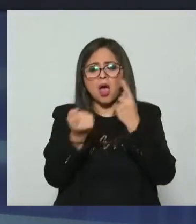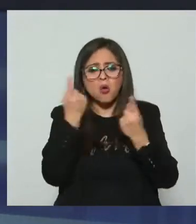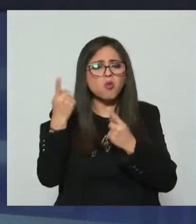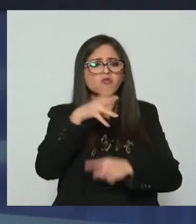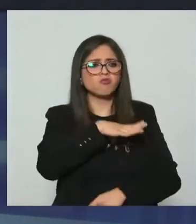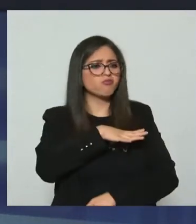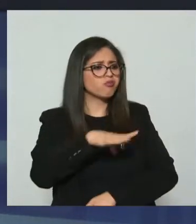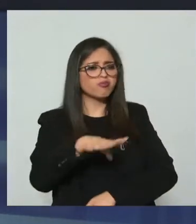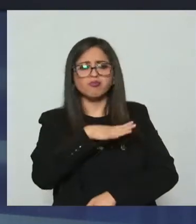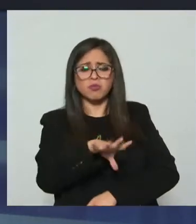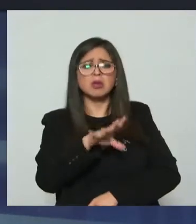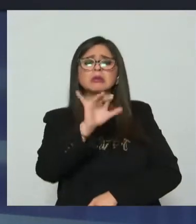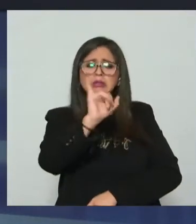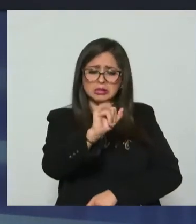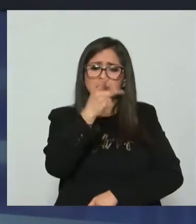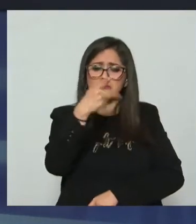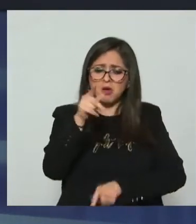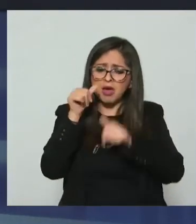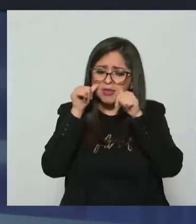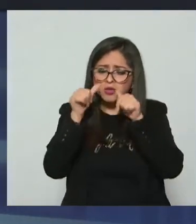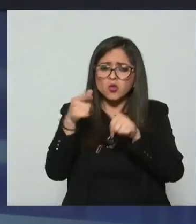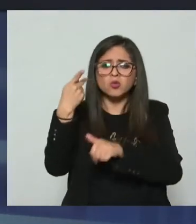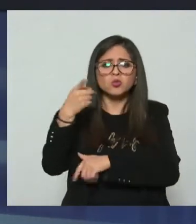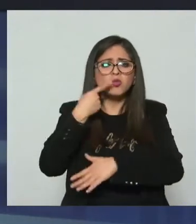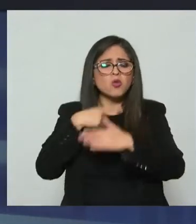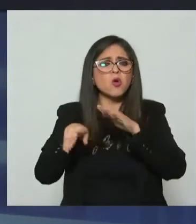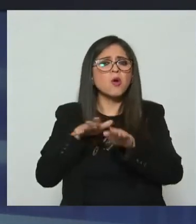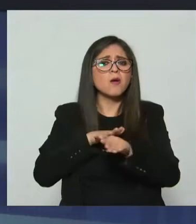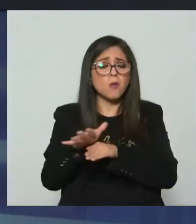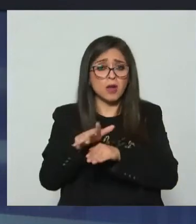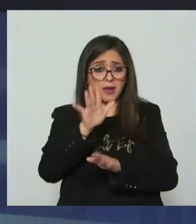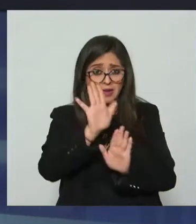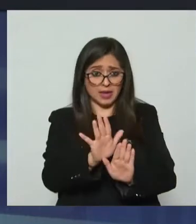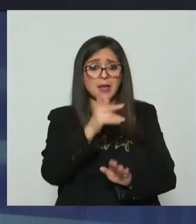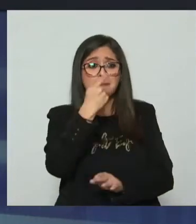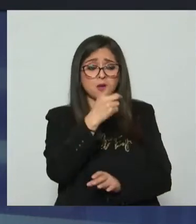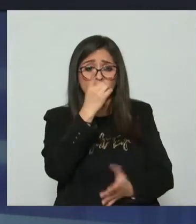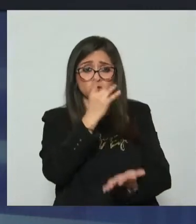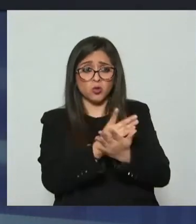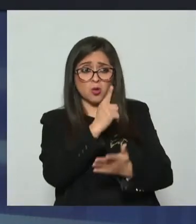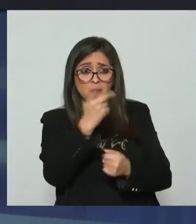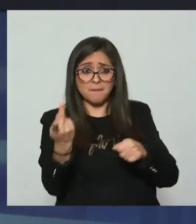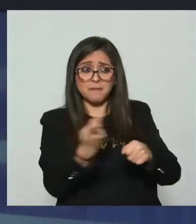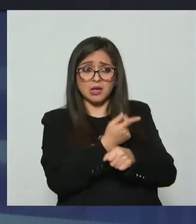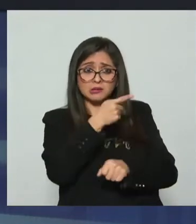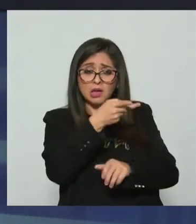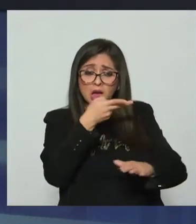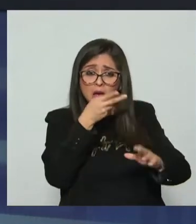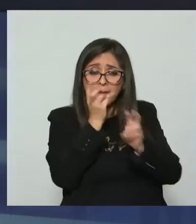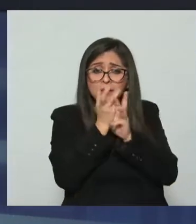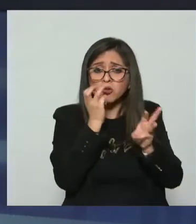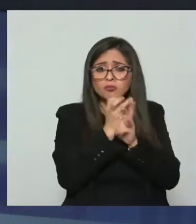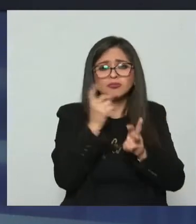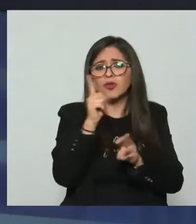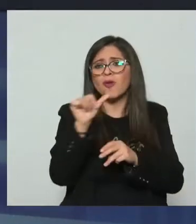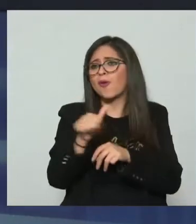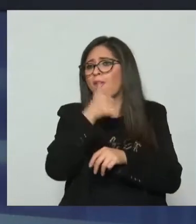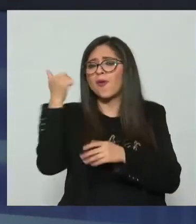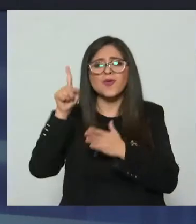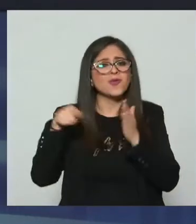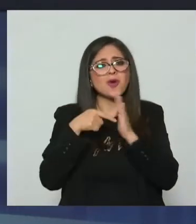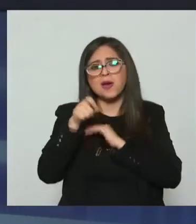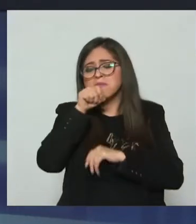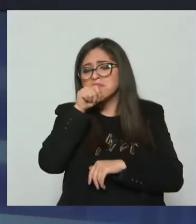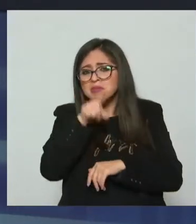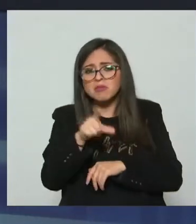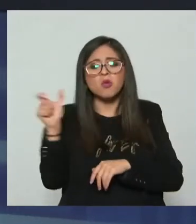sus quejas. Esto no es únicamente del Metrobús, ha pasado en otros lugares, ha pasado